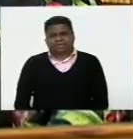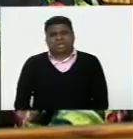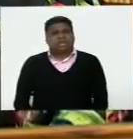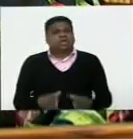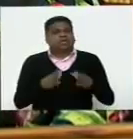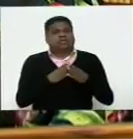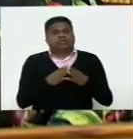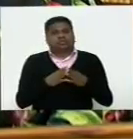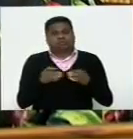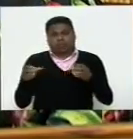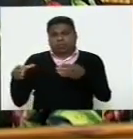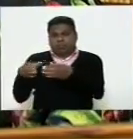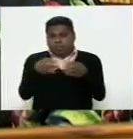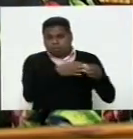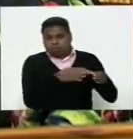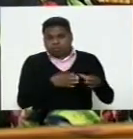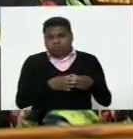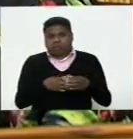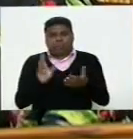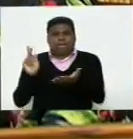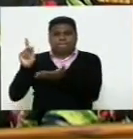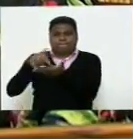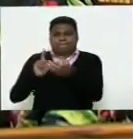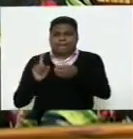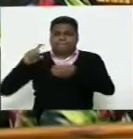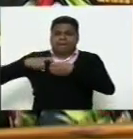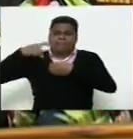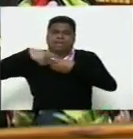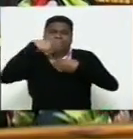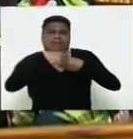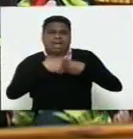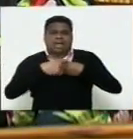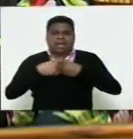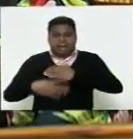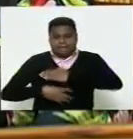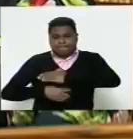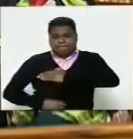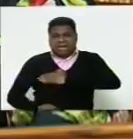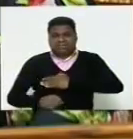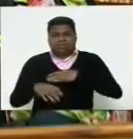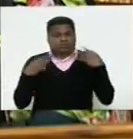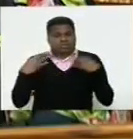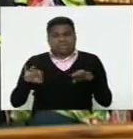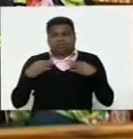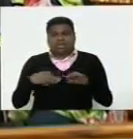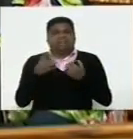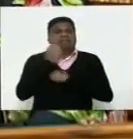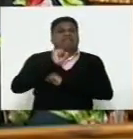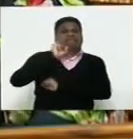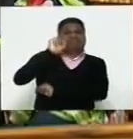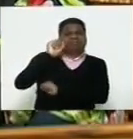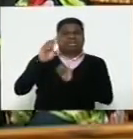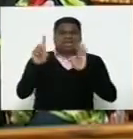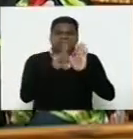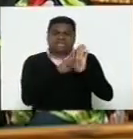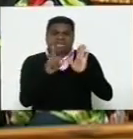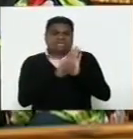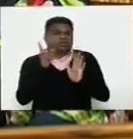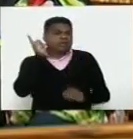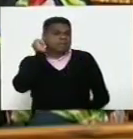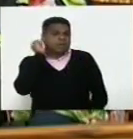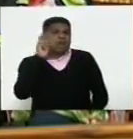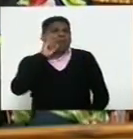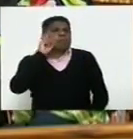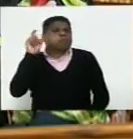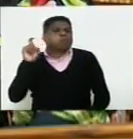integrantes del movimiento por el parto y nacimiento humanizado deberán defender los derechos de las mujeres